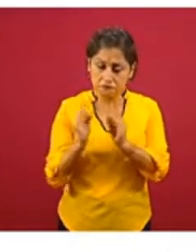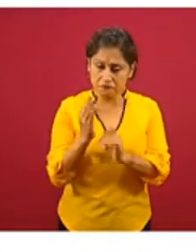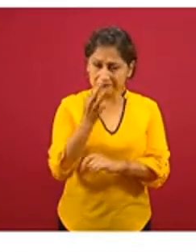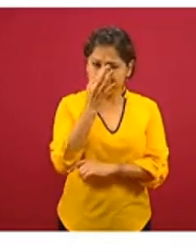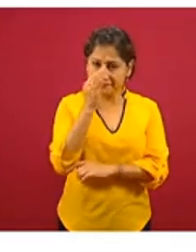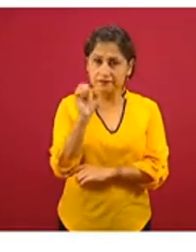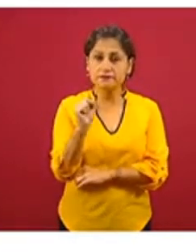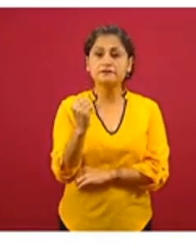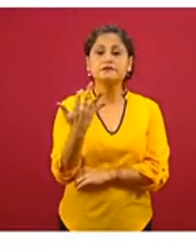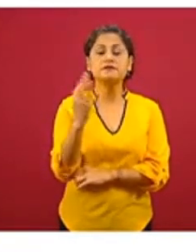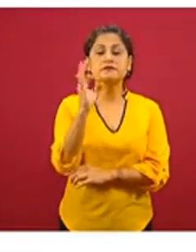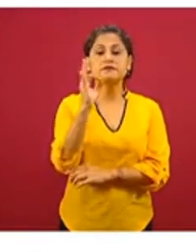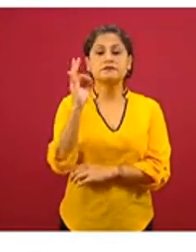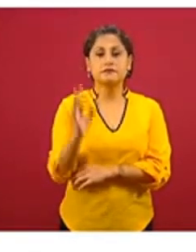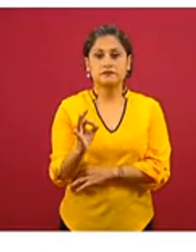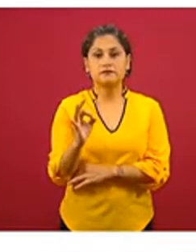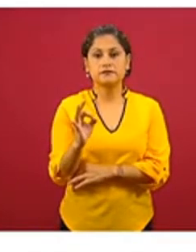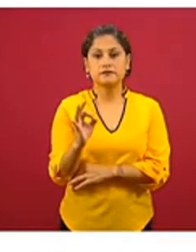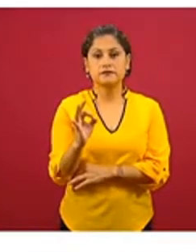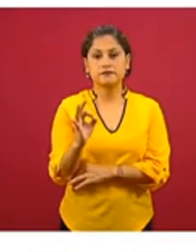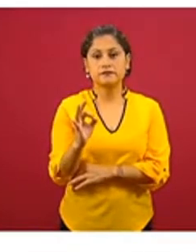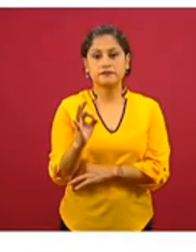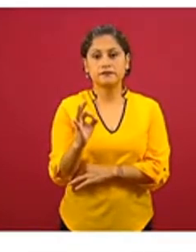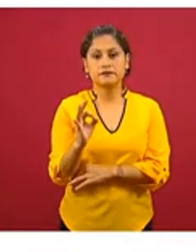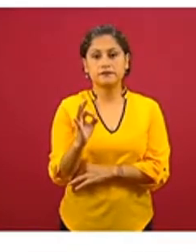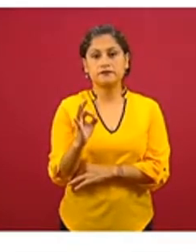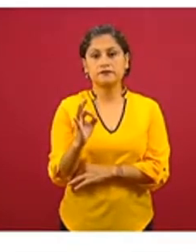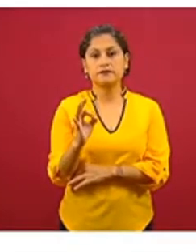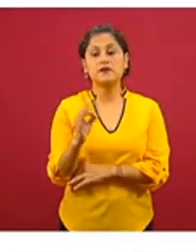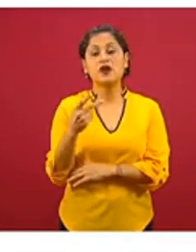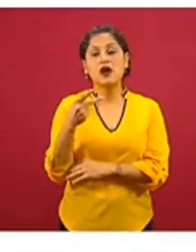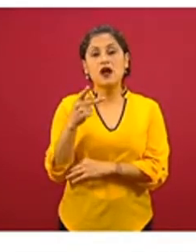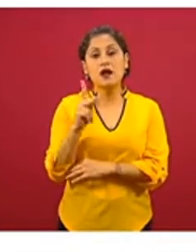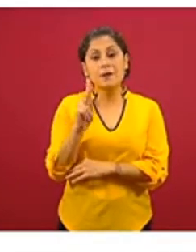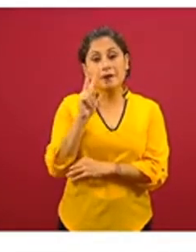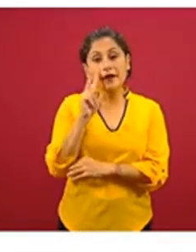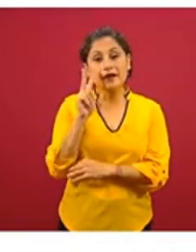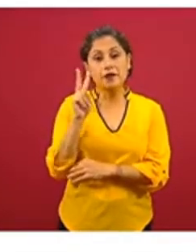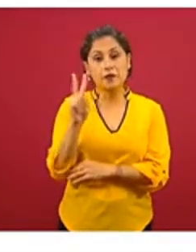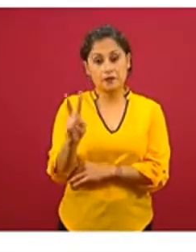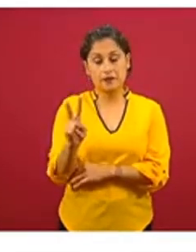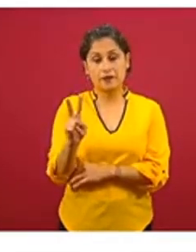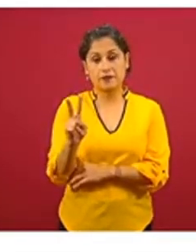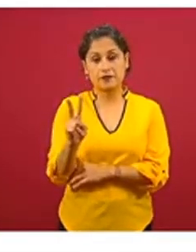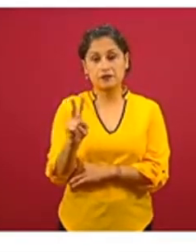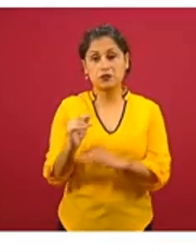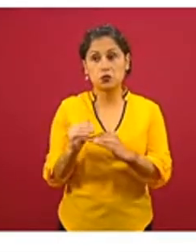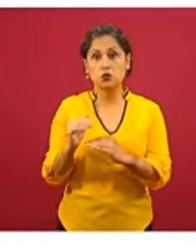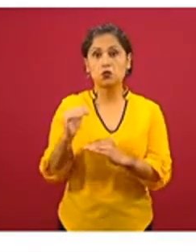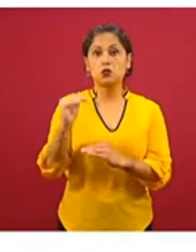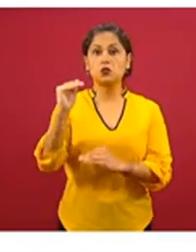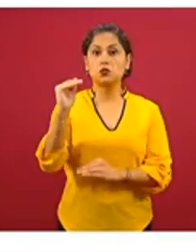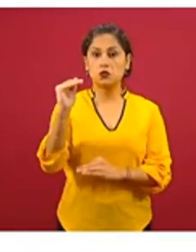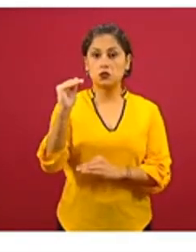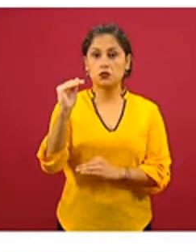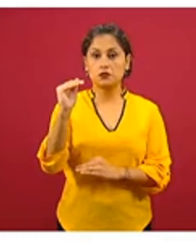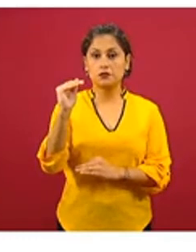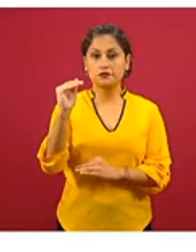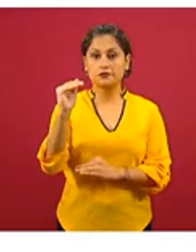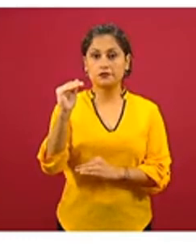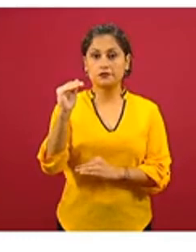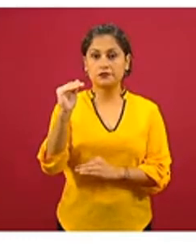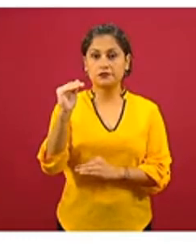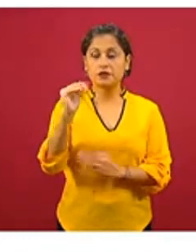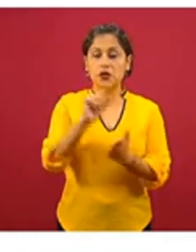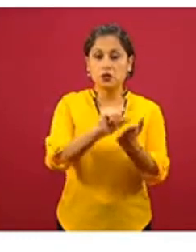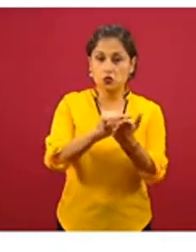del 65%, pero vemos un poco el repunte del incremento de la movilidad de los usuarios